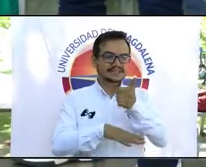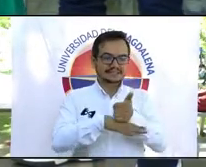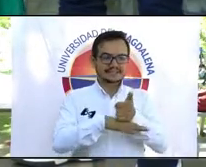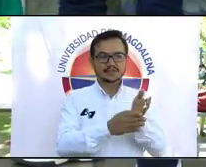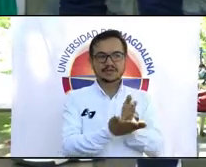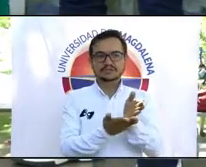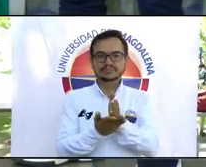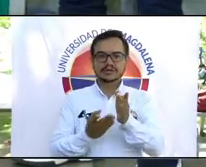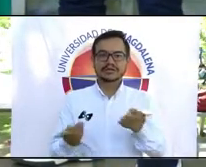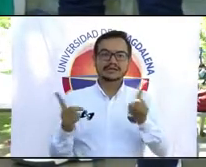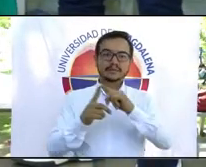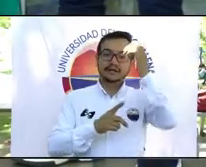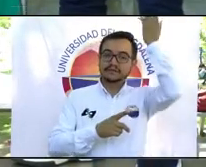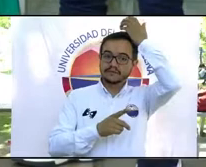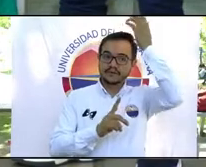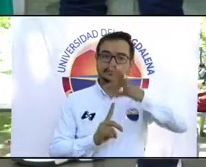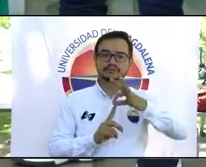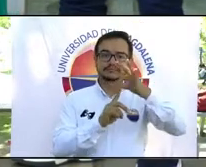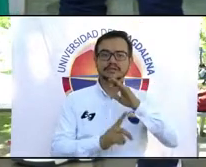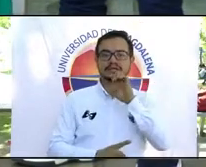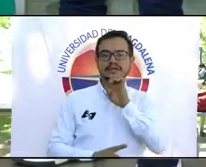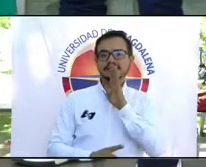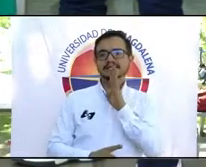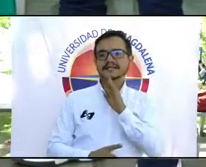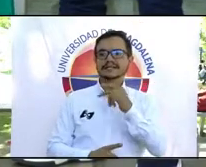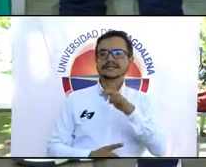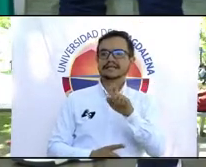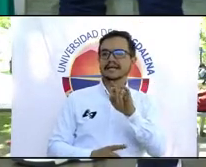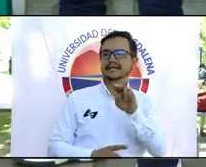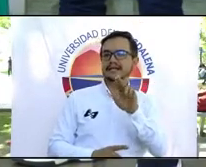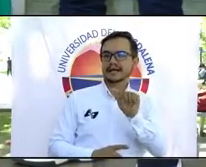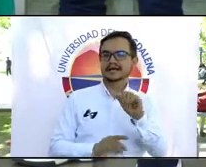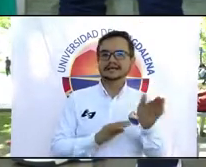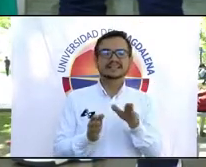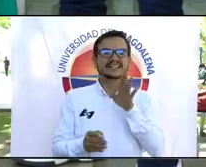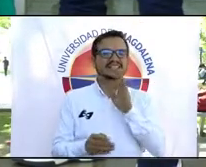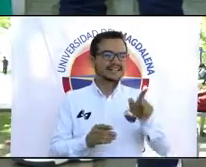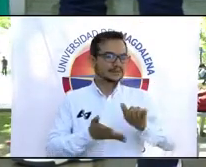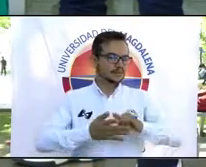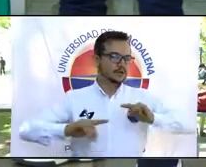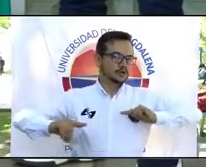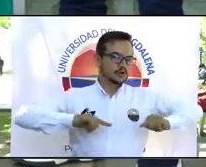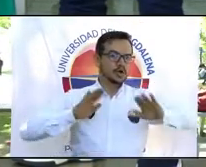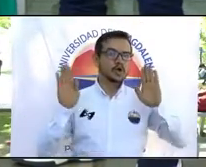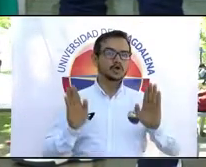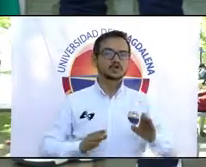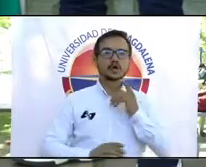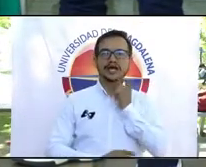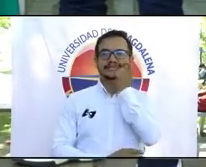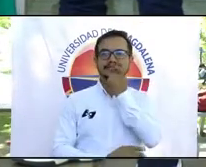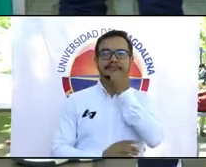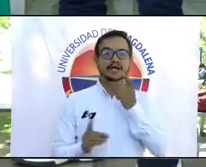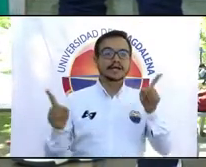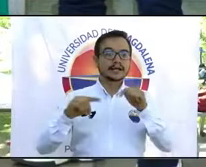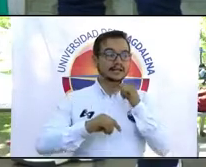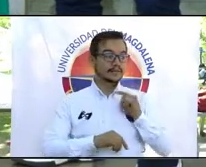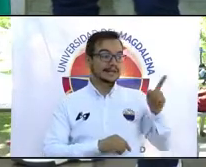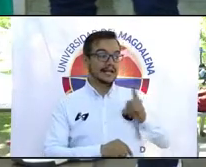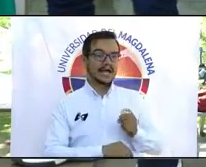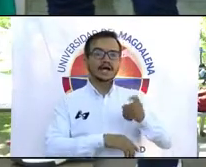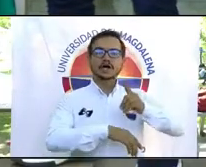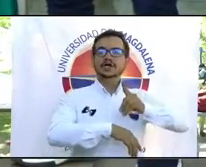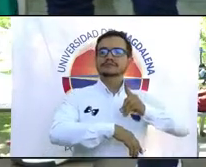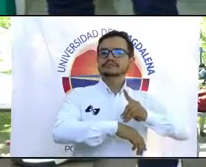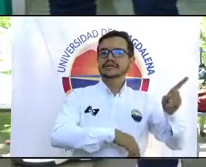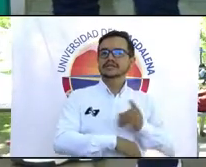a la enfermera especialista Kelina Ávila Sanjuanelo, coordinadora del programa de odontología, a la odontóloga especialista Juliana